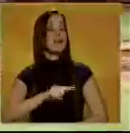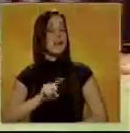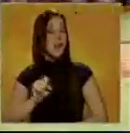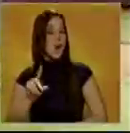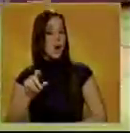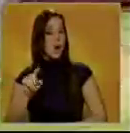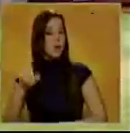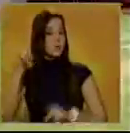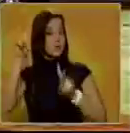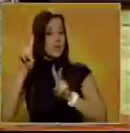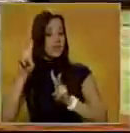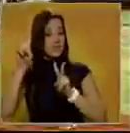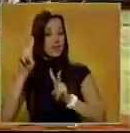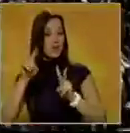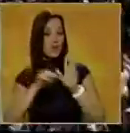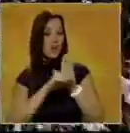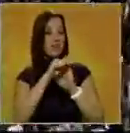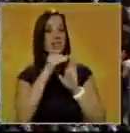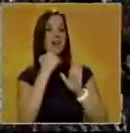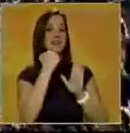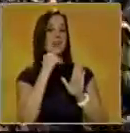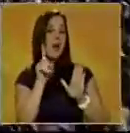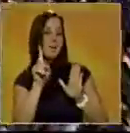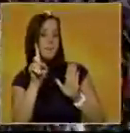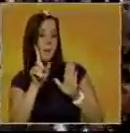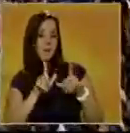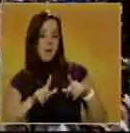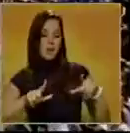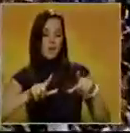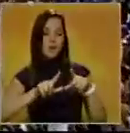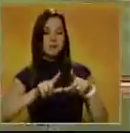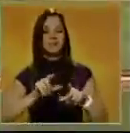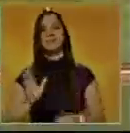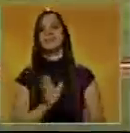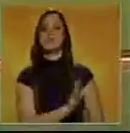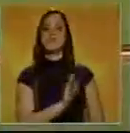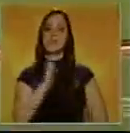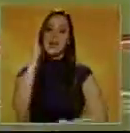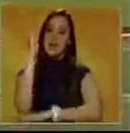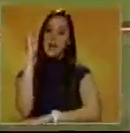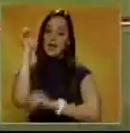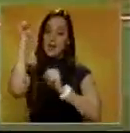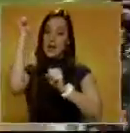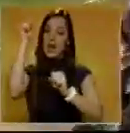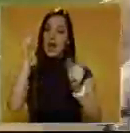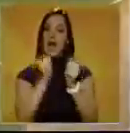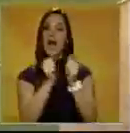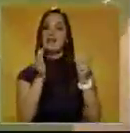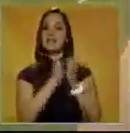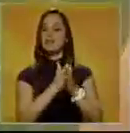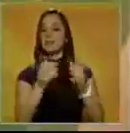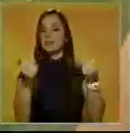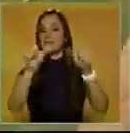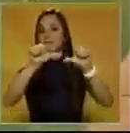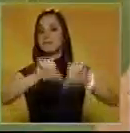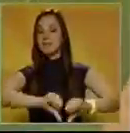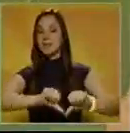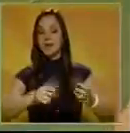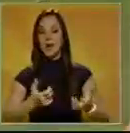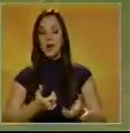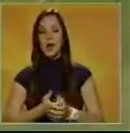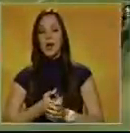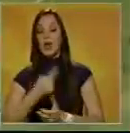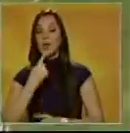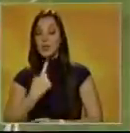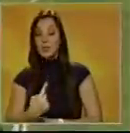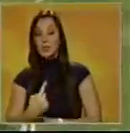quedó en juego del primer lugar. Por su parte, los Cardenales de Lara vapulearon a Caribes de Anzoátegui 13 carreras por 5. Carlos Rivero destacó